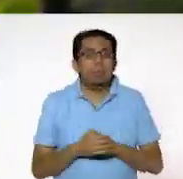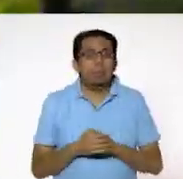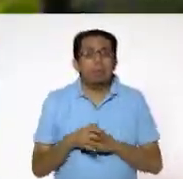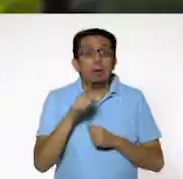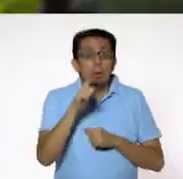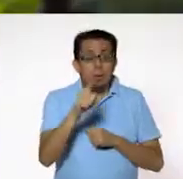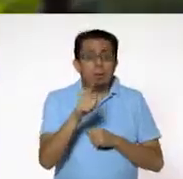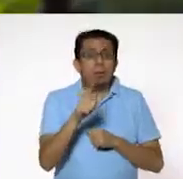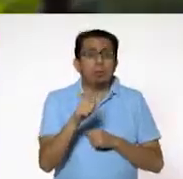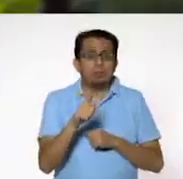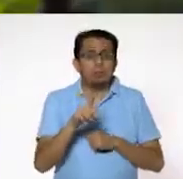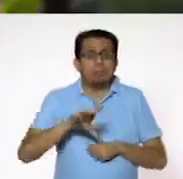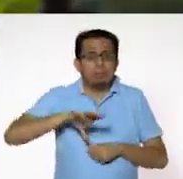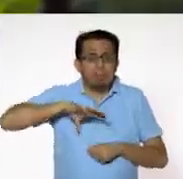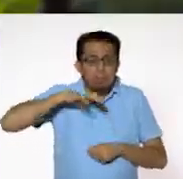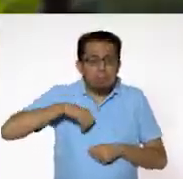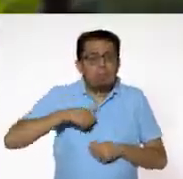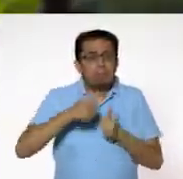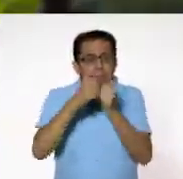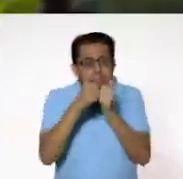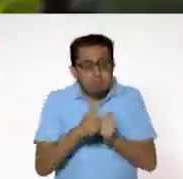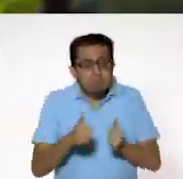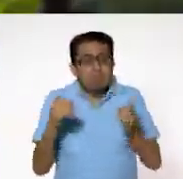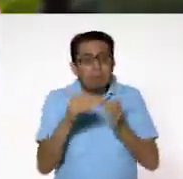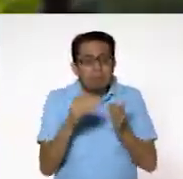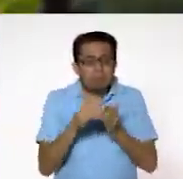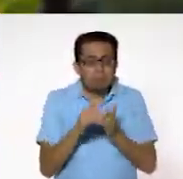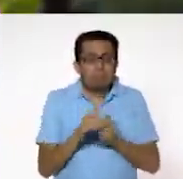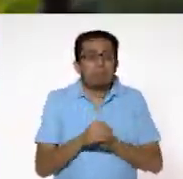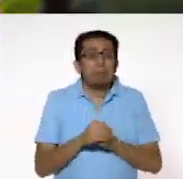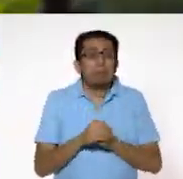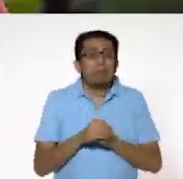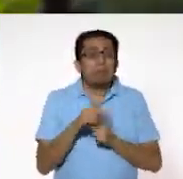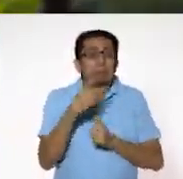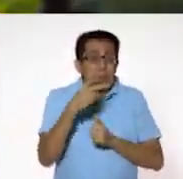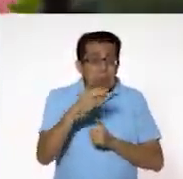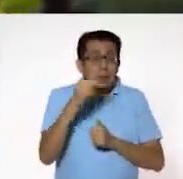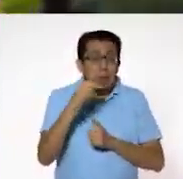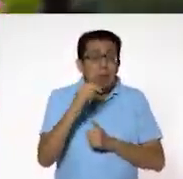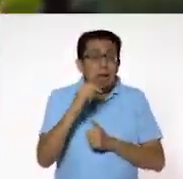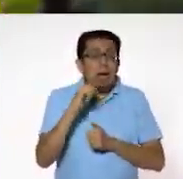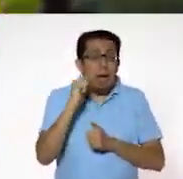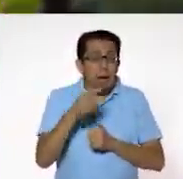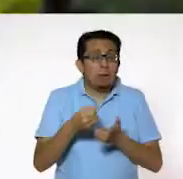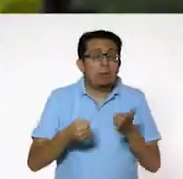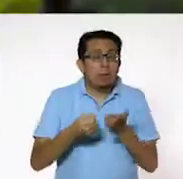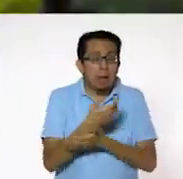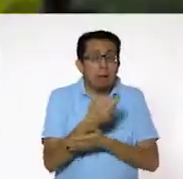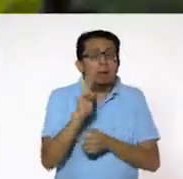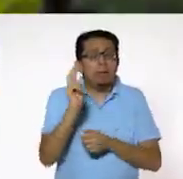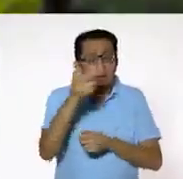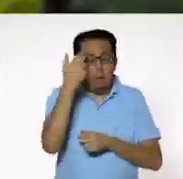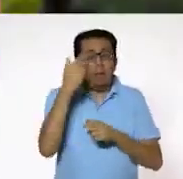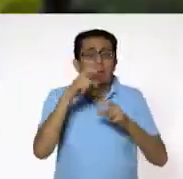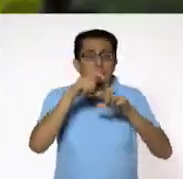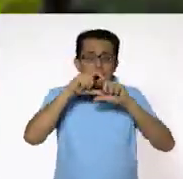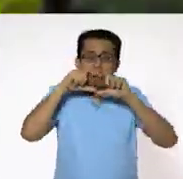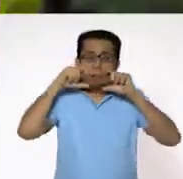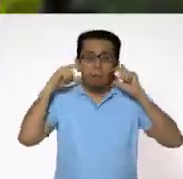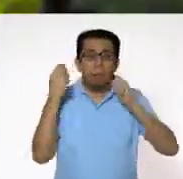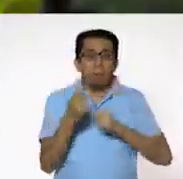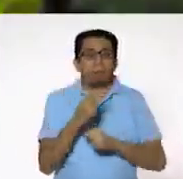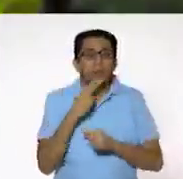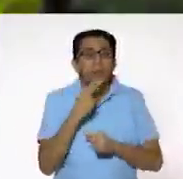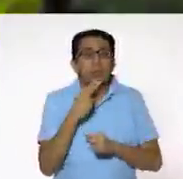no salir de casa a menos que sea muy necesario. Si lo haces, utiliza el